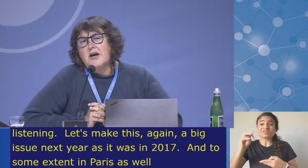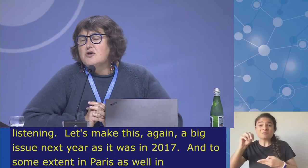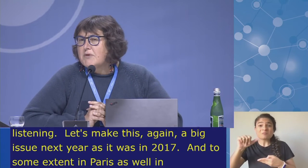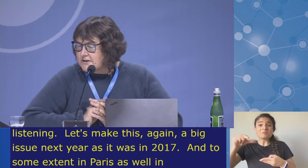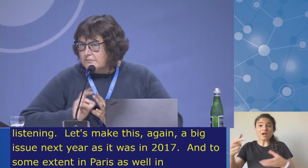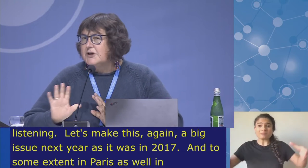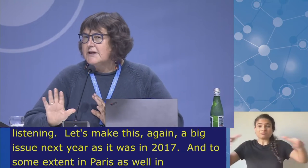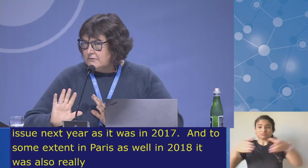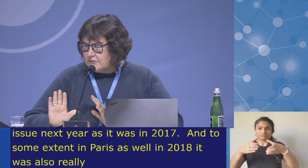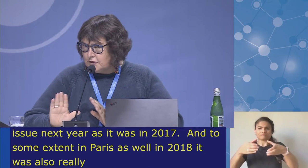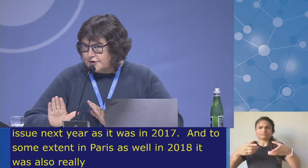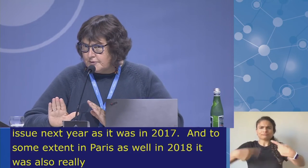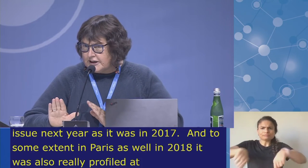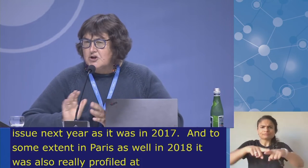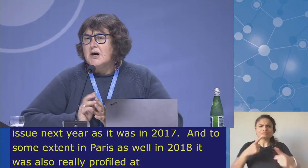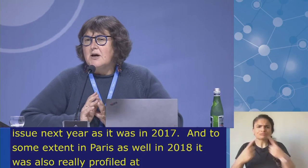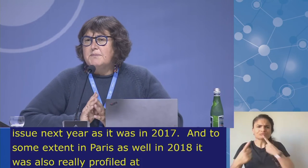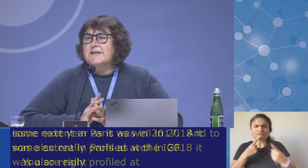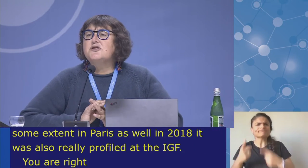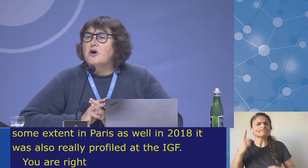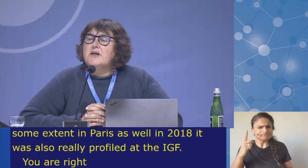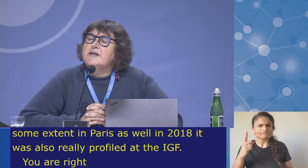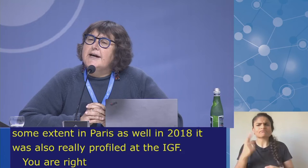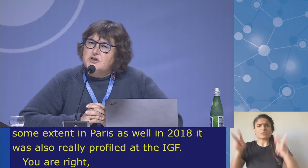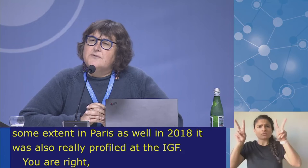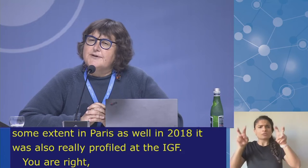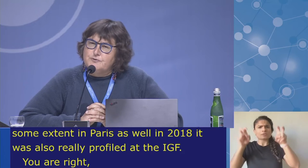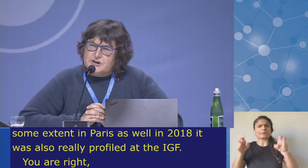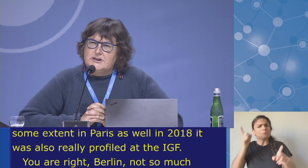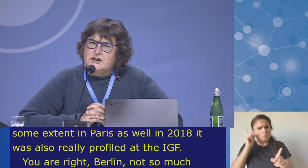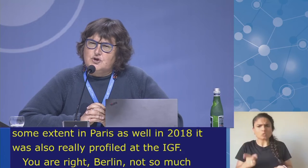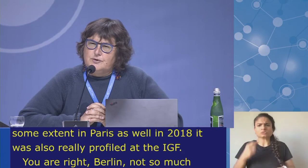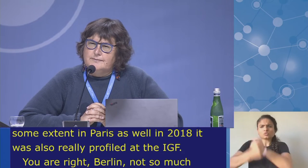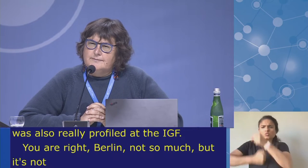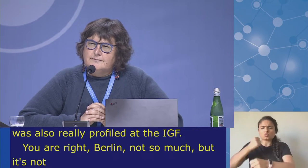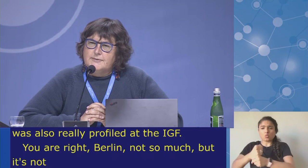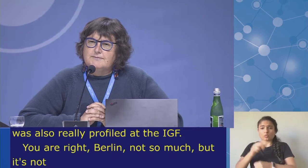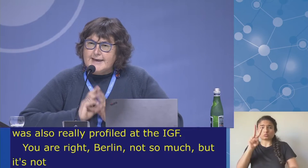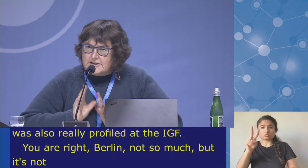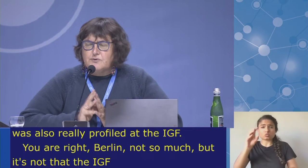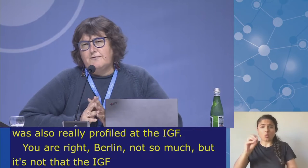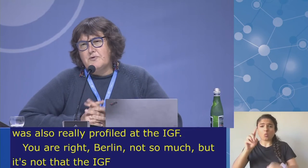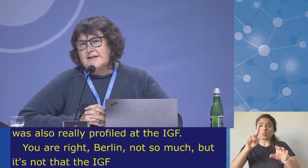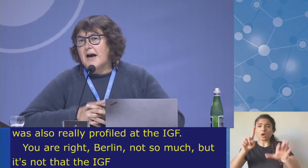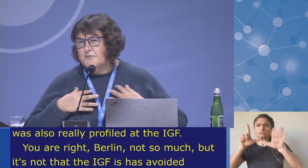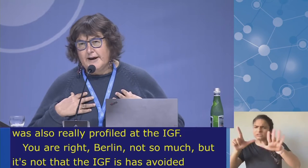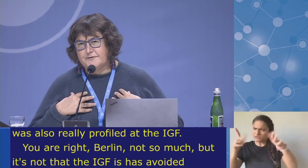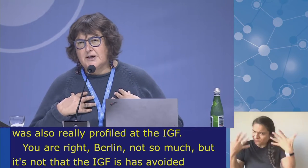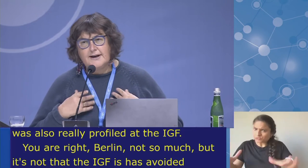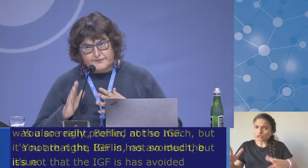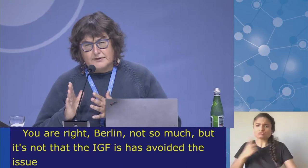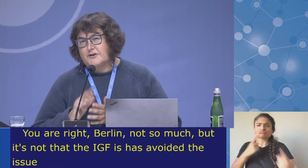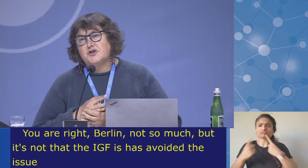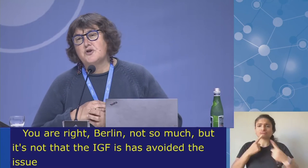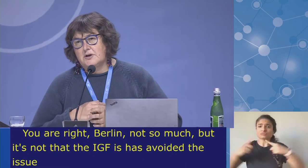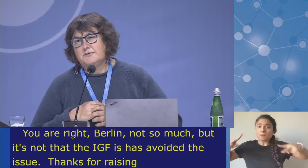hicimos en el año 2017 y también en el año 2018 en París. Tiene razón, en Berlín no fue uno